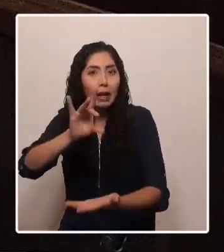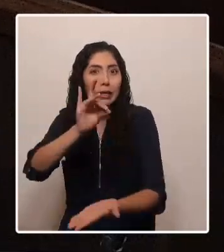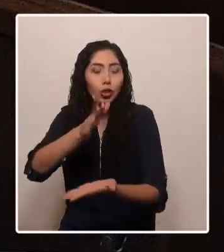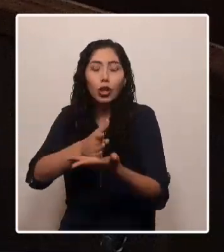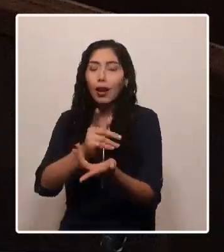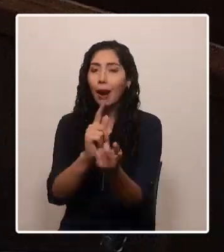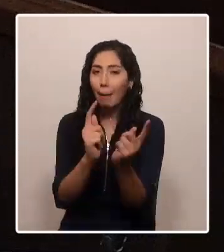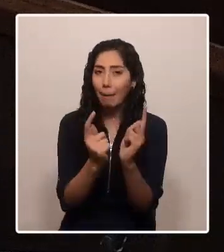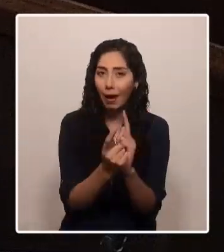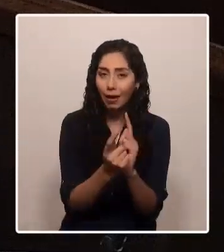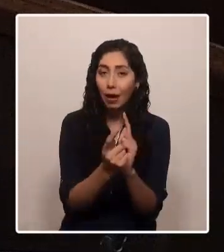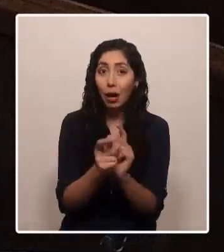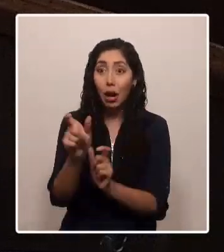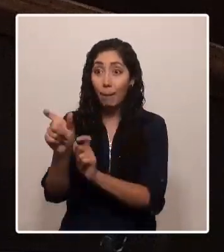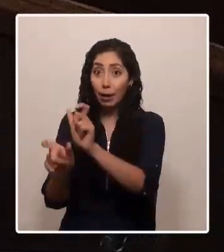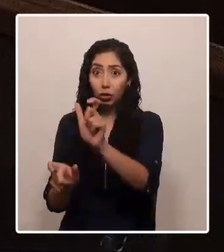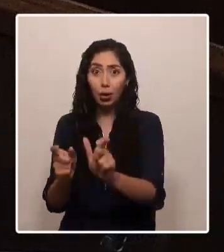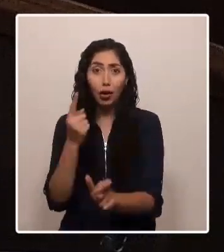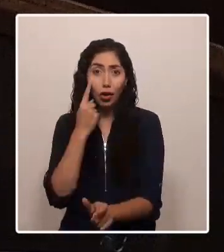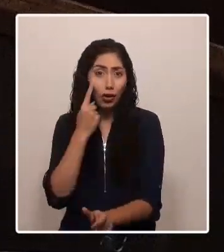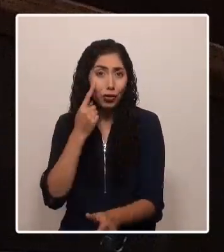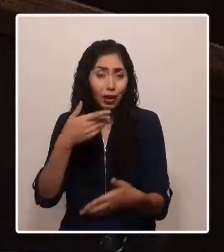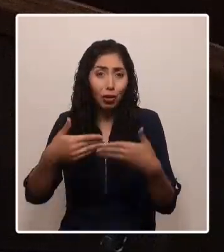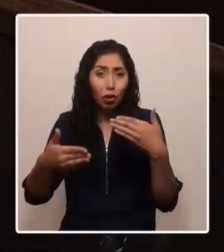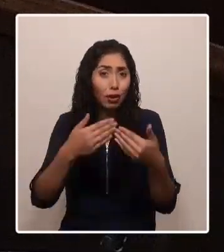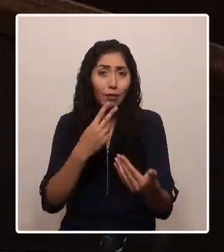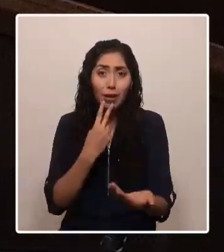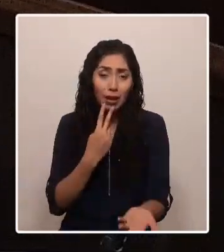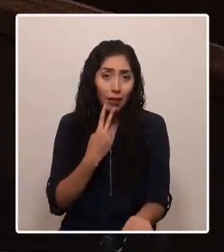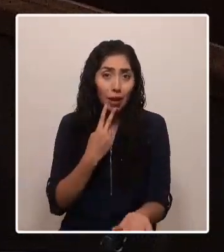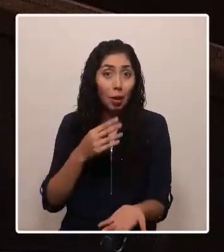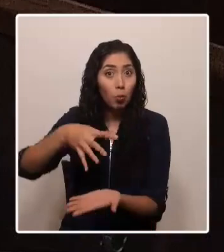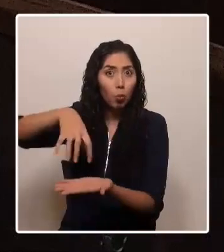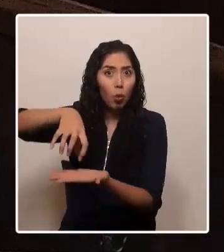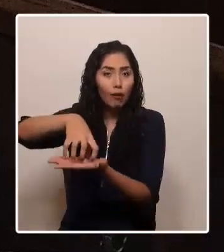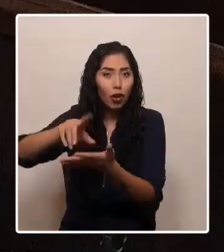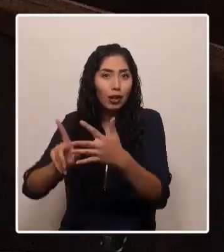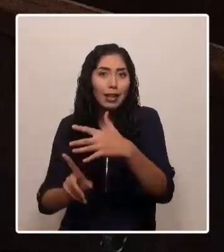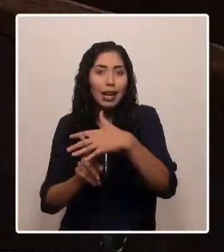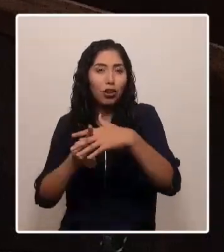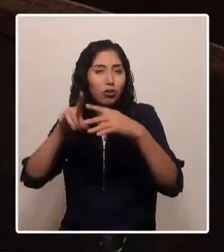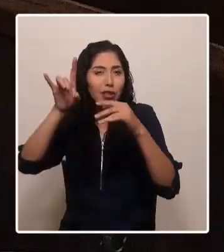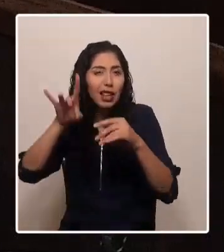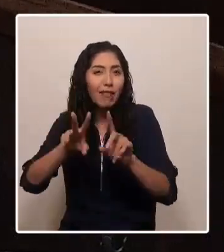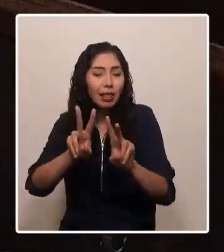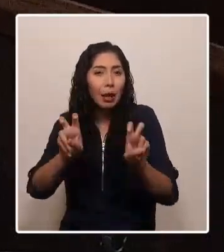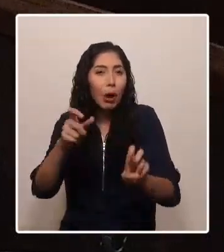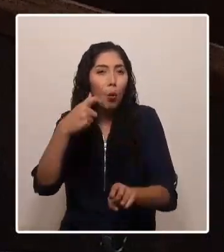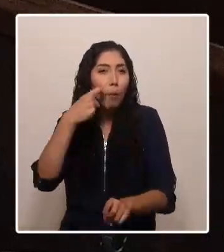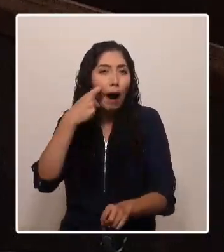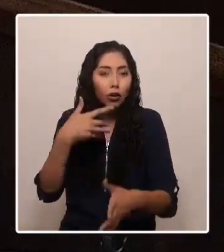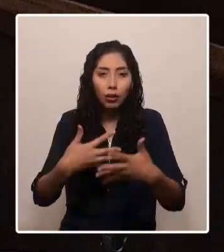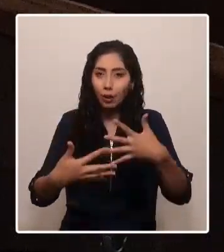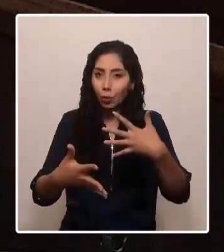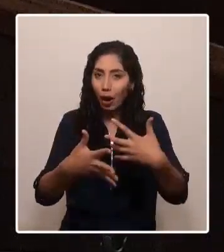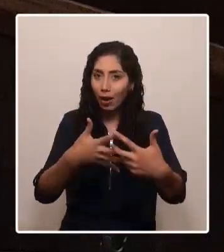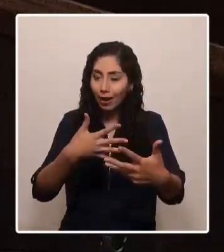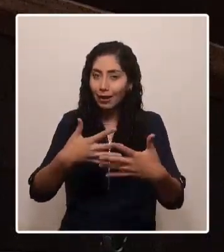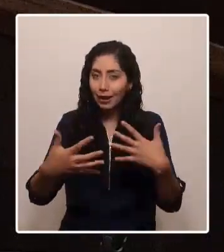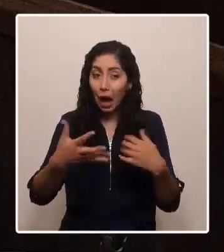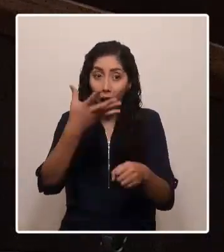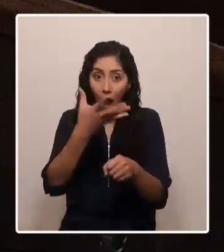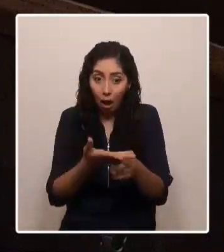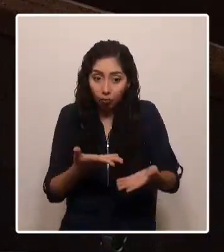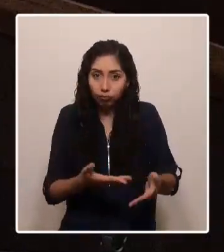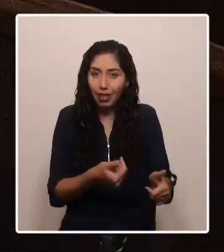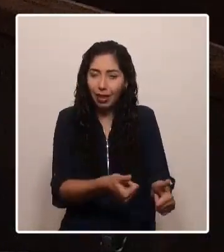en sus barrios conocen muy bien dónde viven. Los pueblos originarios tienen conocimientos amplios sobre lo humano y la naturaleza. Enfrentamos grandes desafíos, los